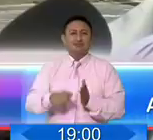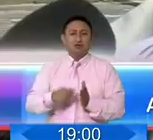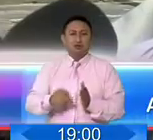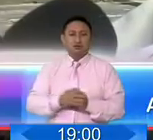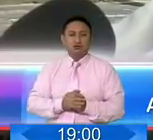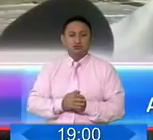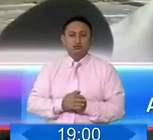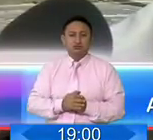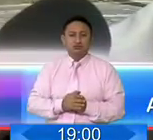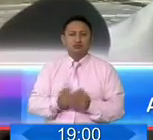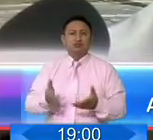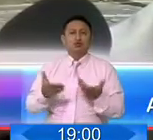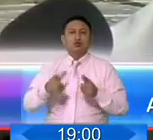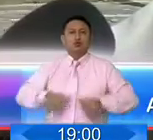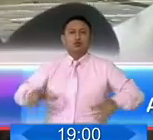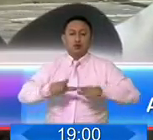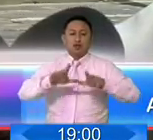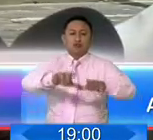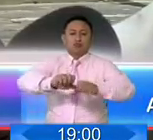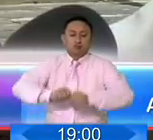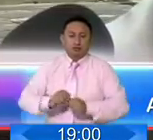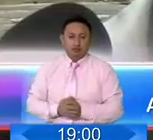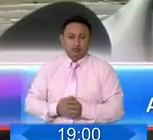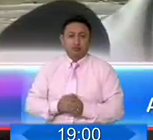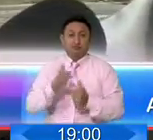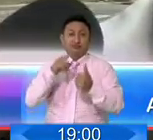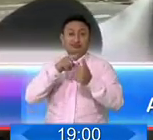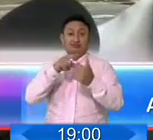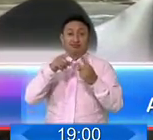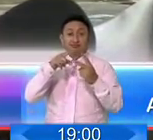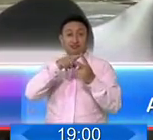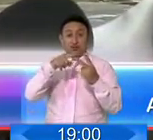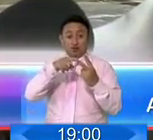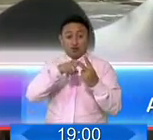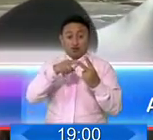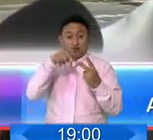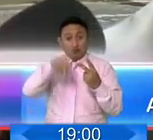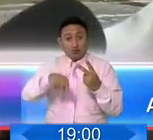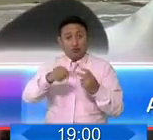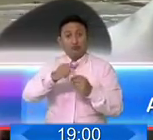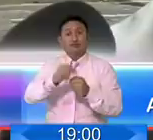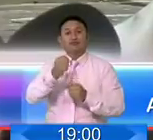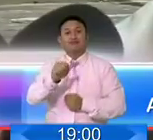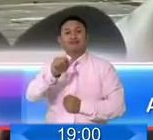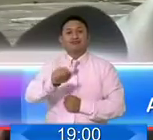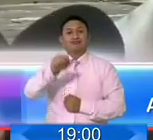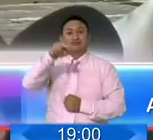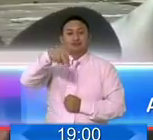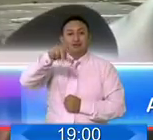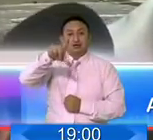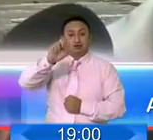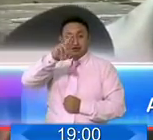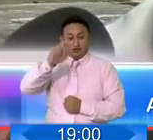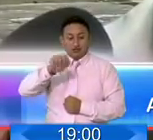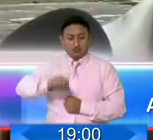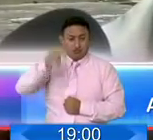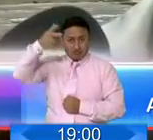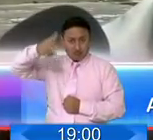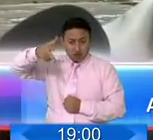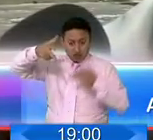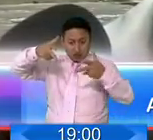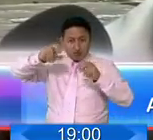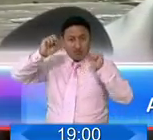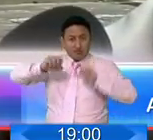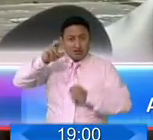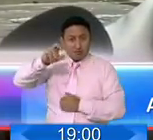del caso, dónde fue el secuestro, porque ellos todavía estaban allí en San Lorenzo y hay cámaras donde se pueden determinar el